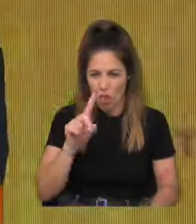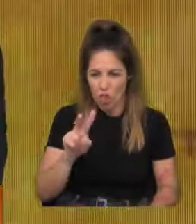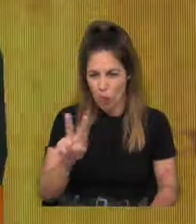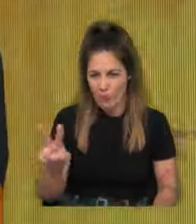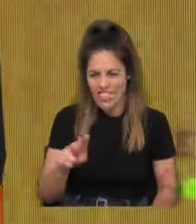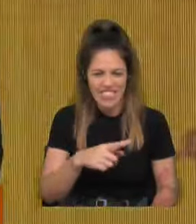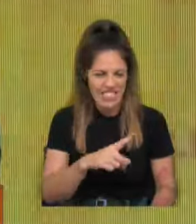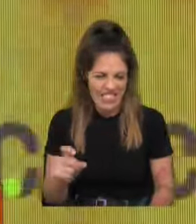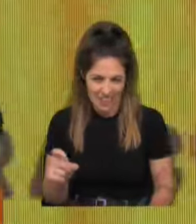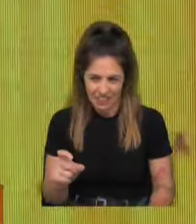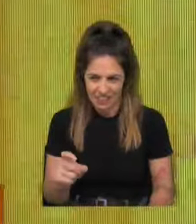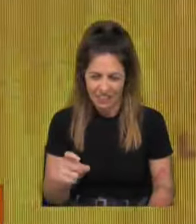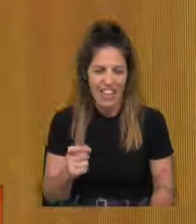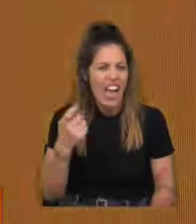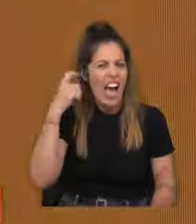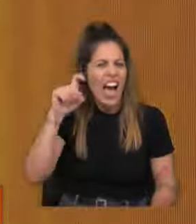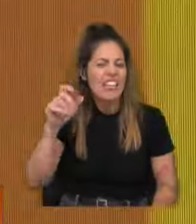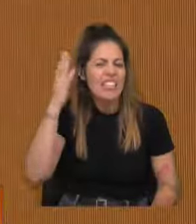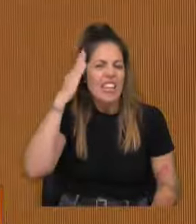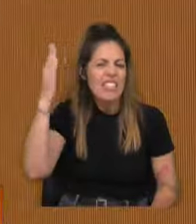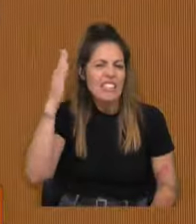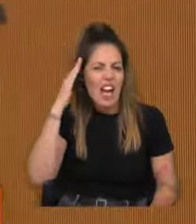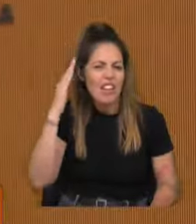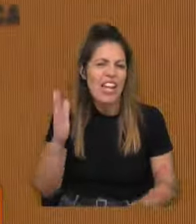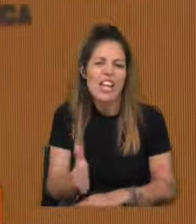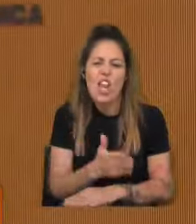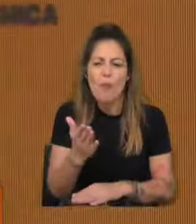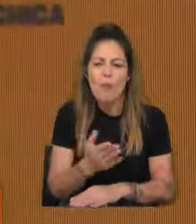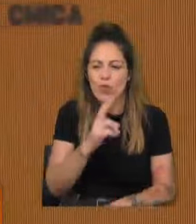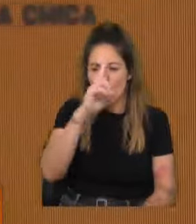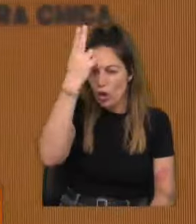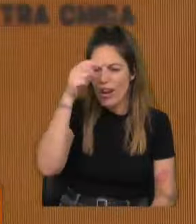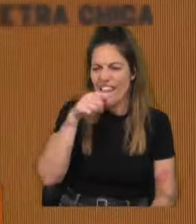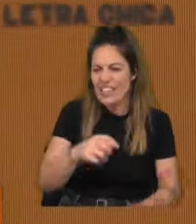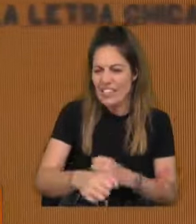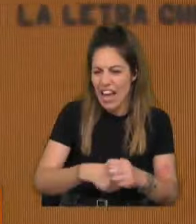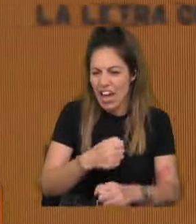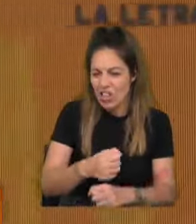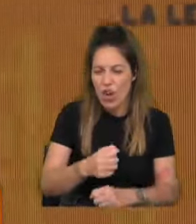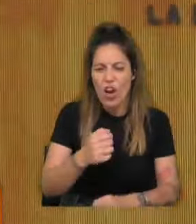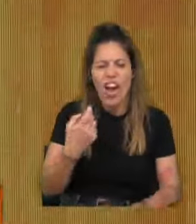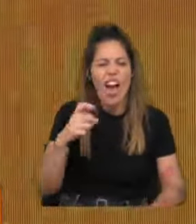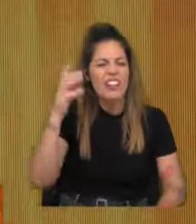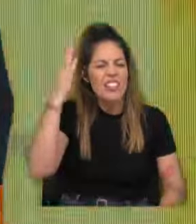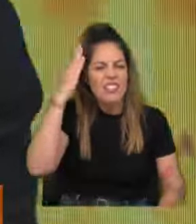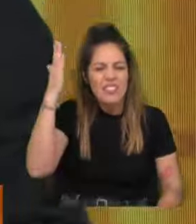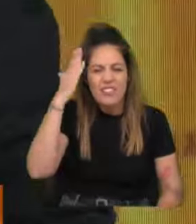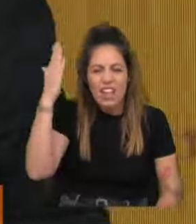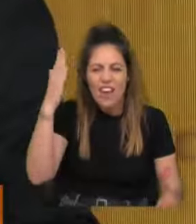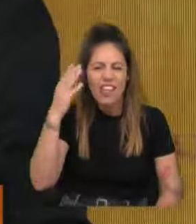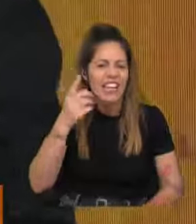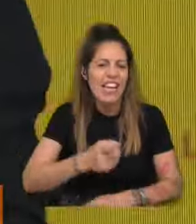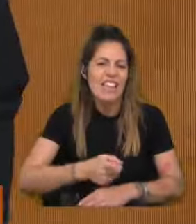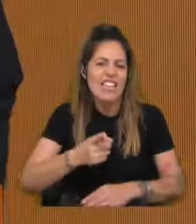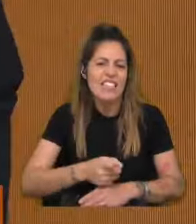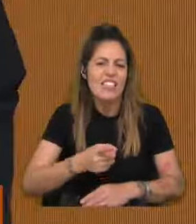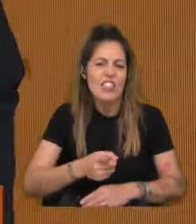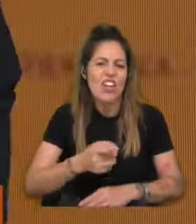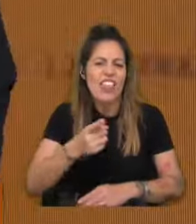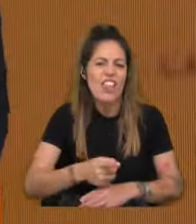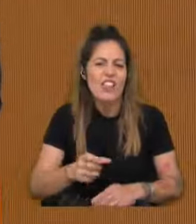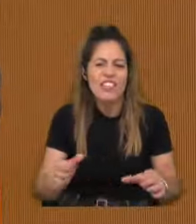2100 Alguien sabe cuál va a ser la matriz productiva del Uruguay Alguien sabe por ejemplo qué decisiones estratégicas debe